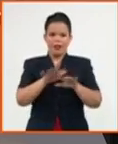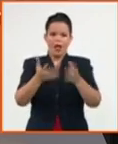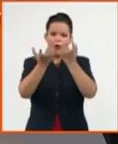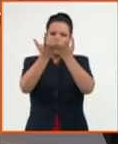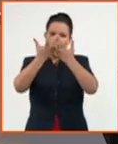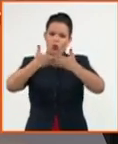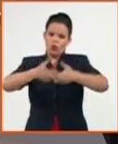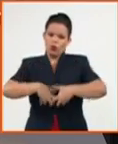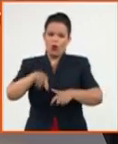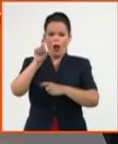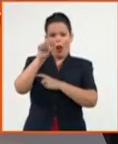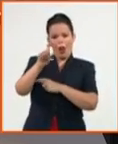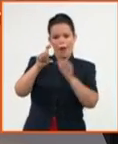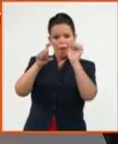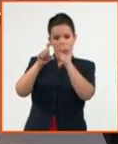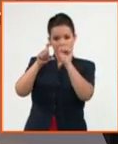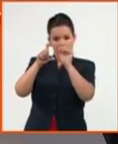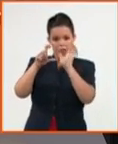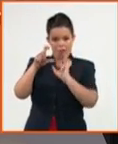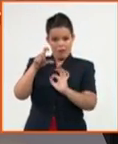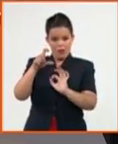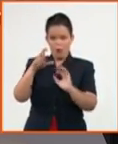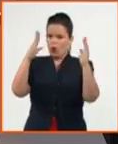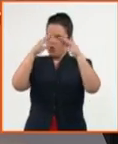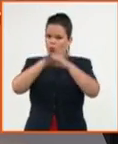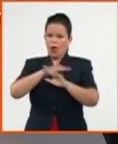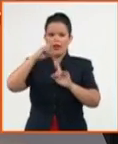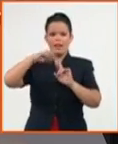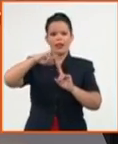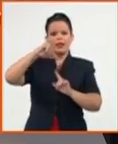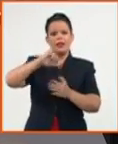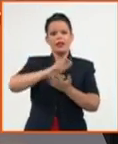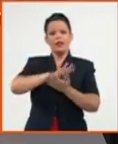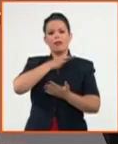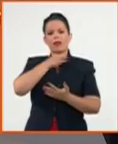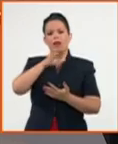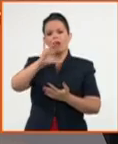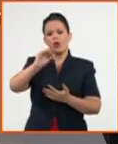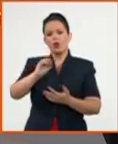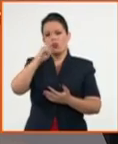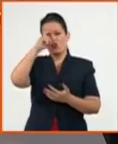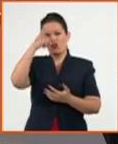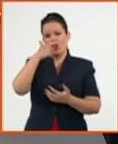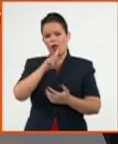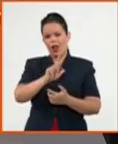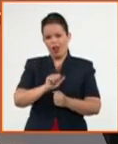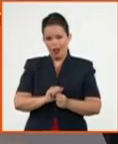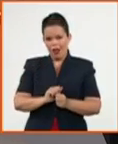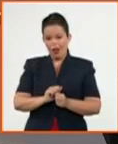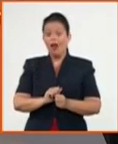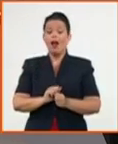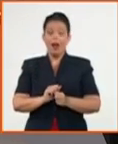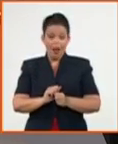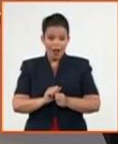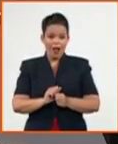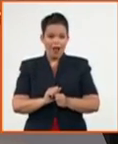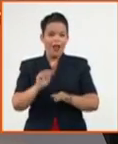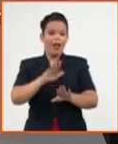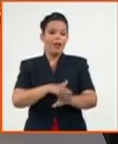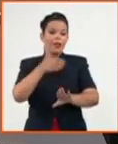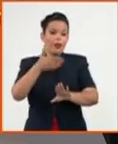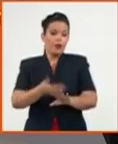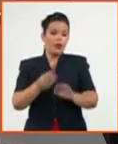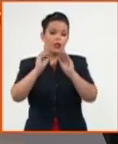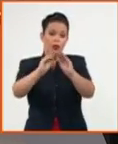semanas este un proceso que se va a ir organizando paulatinamente van a ser convocados y vamos a poder llegar con la vacunación también este